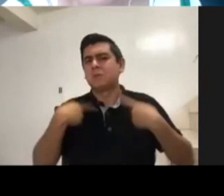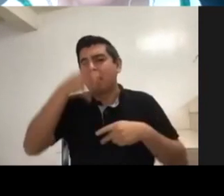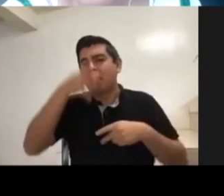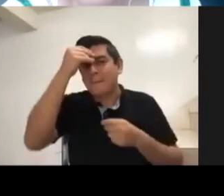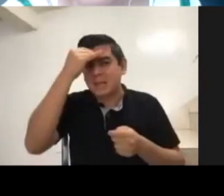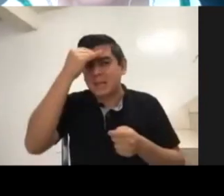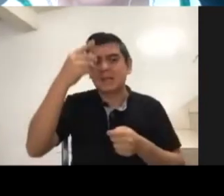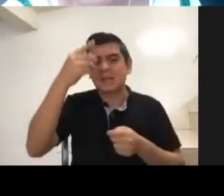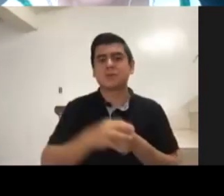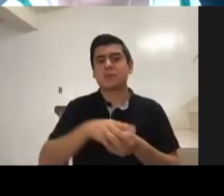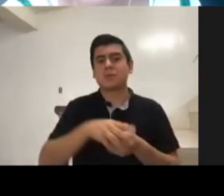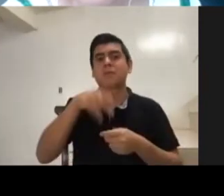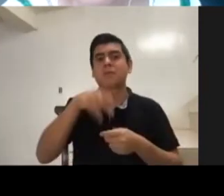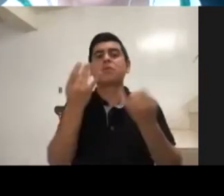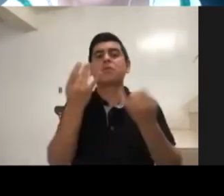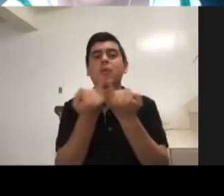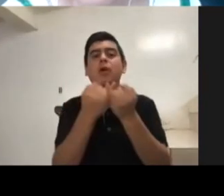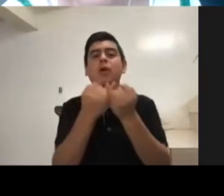reproducimos